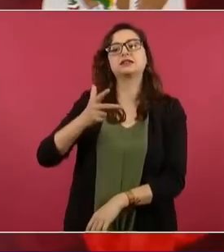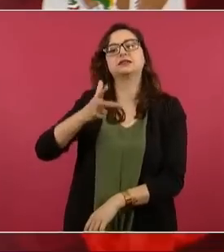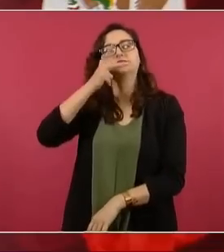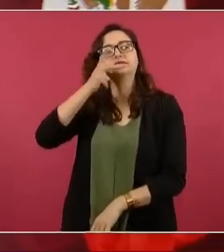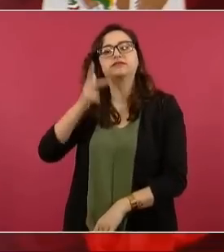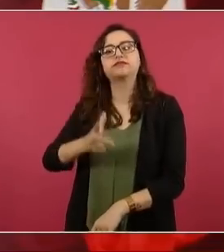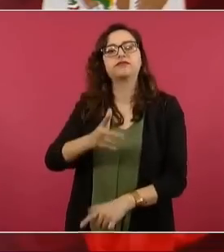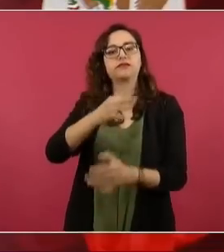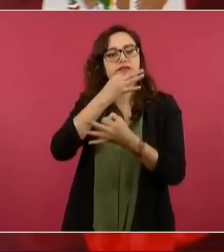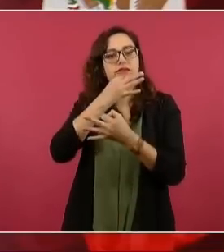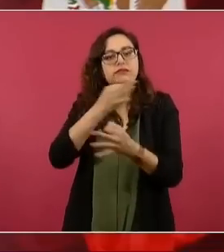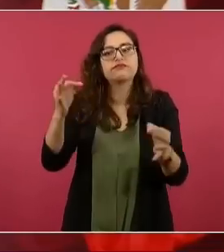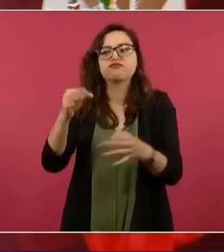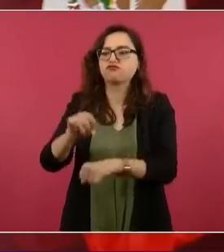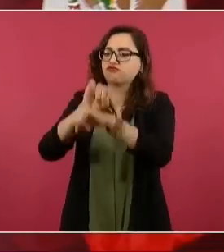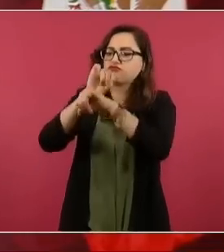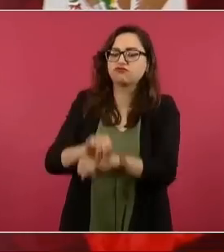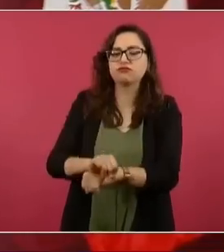esclavitud,